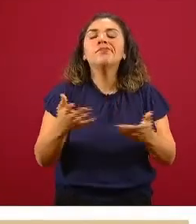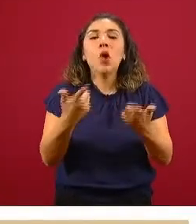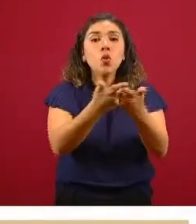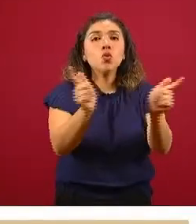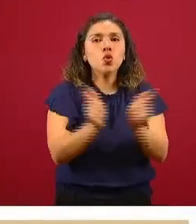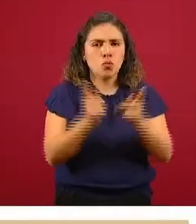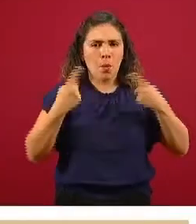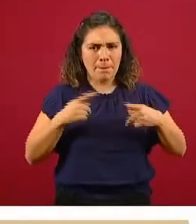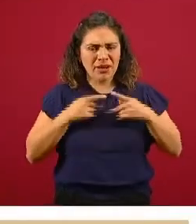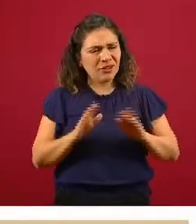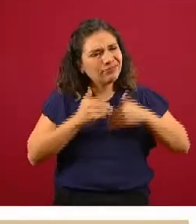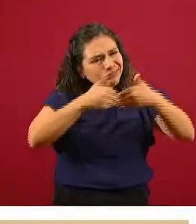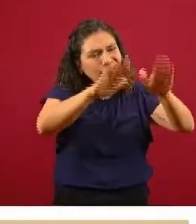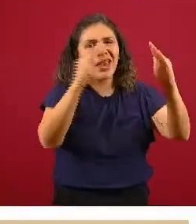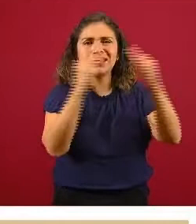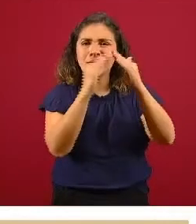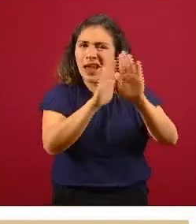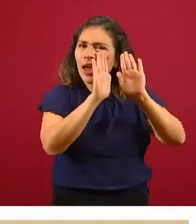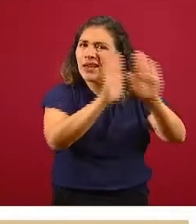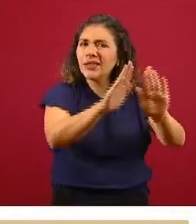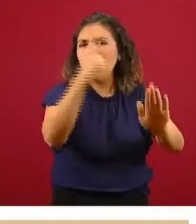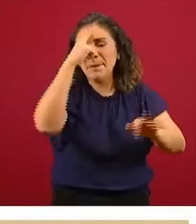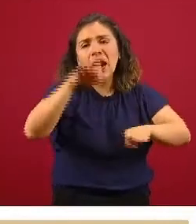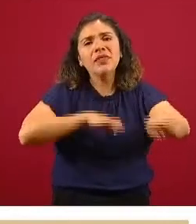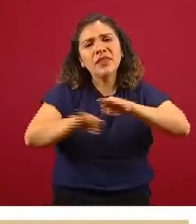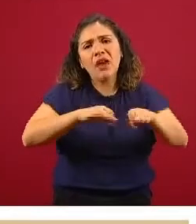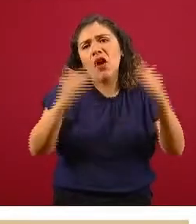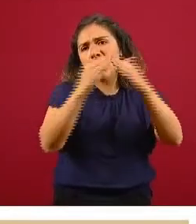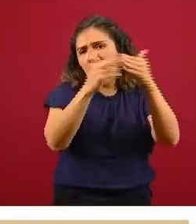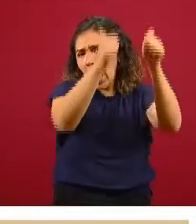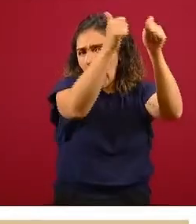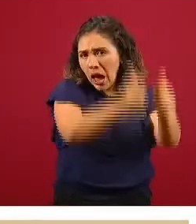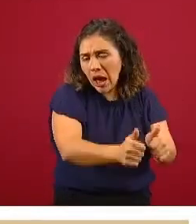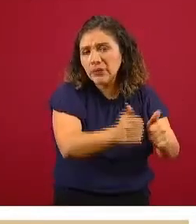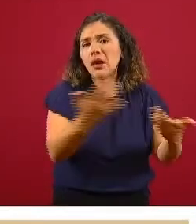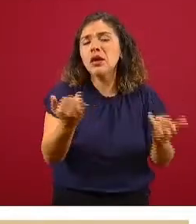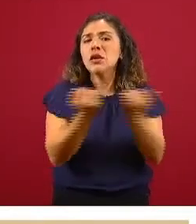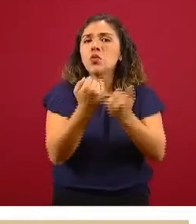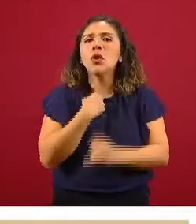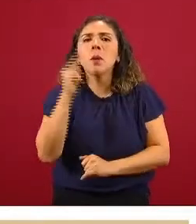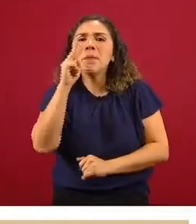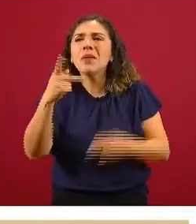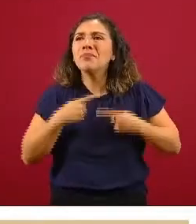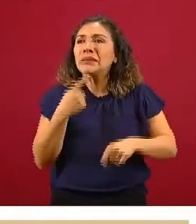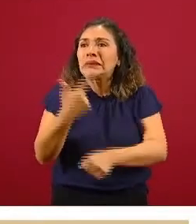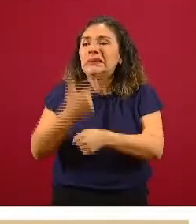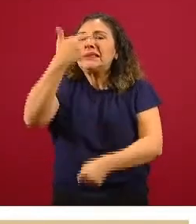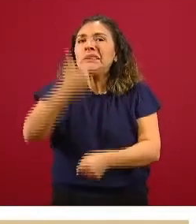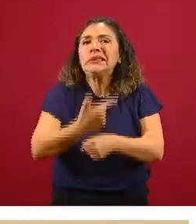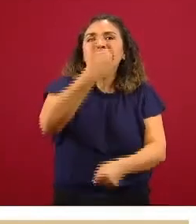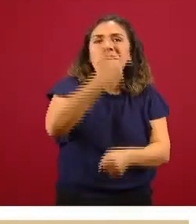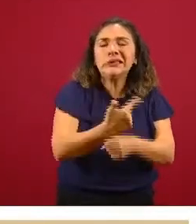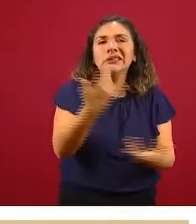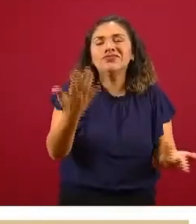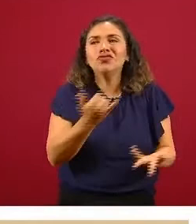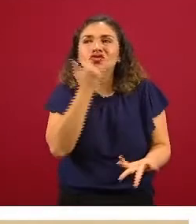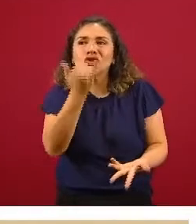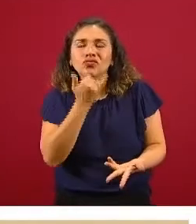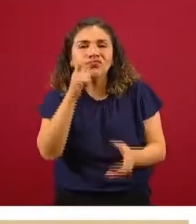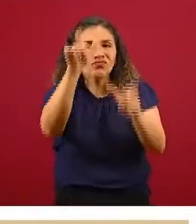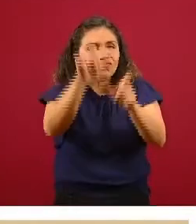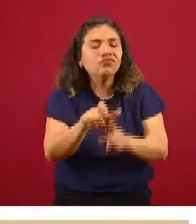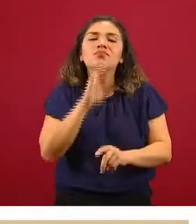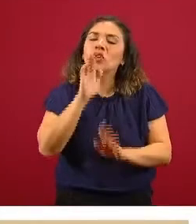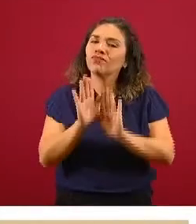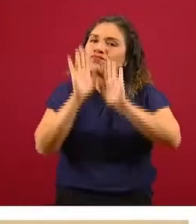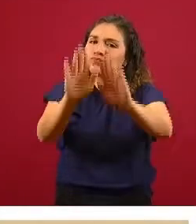un grupo de gentes a su casa, hacer trabajo en casa, vimos a las personas vulnerables y a los sospechosos. Y eso con